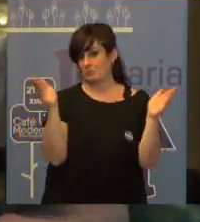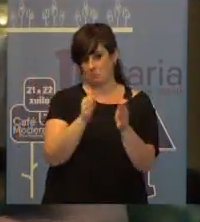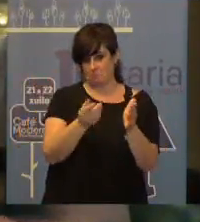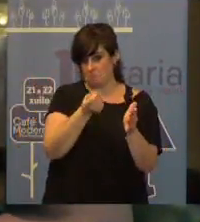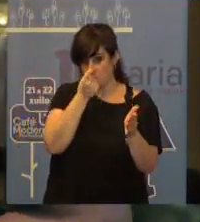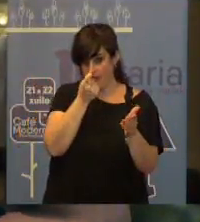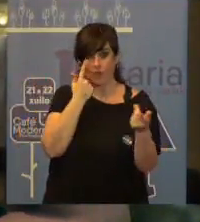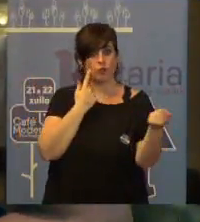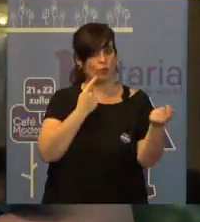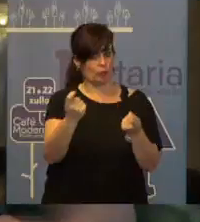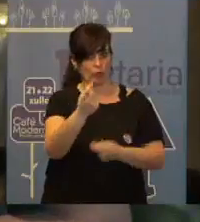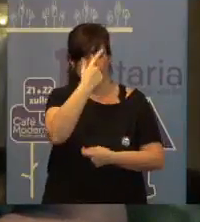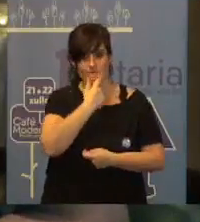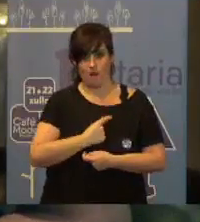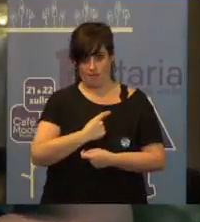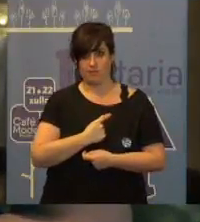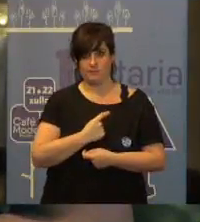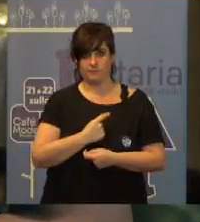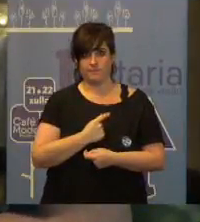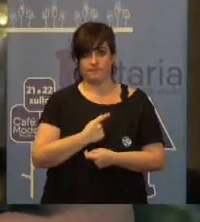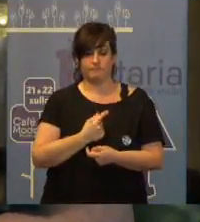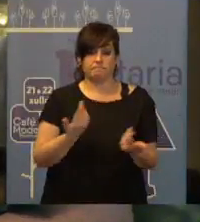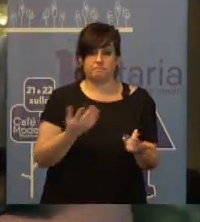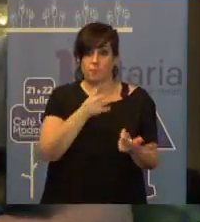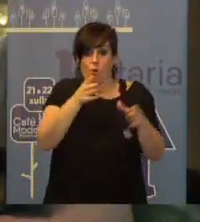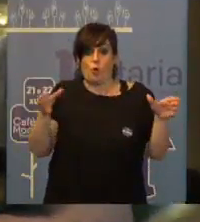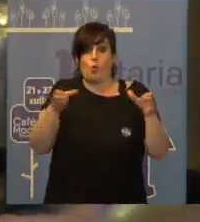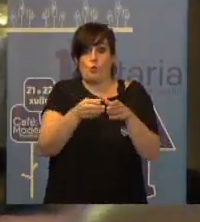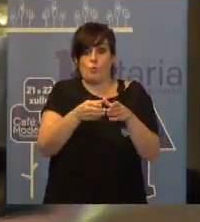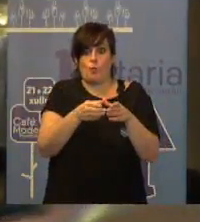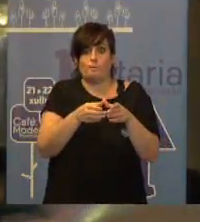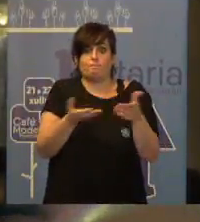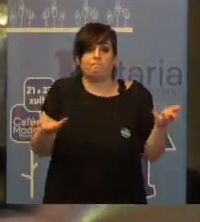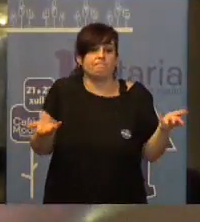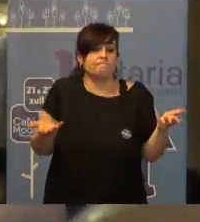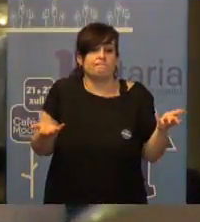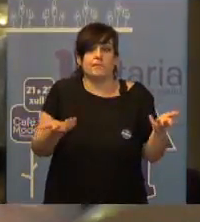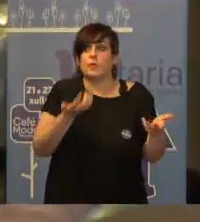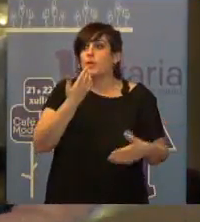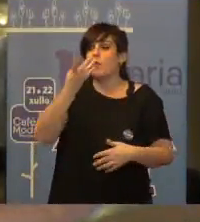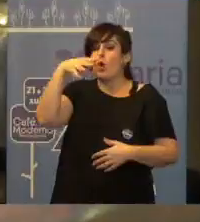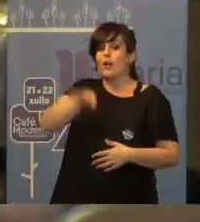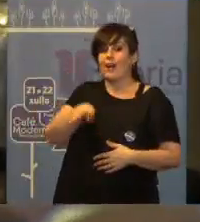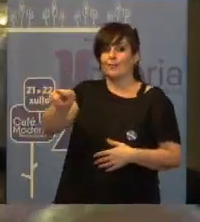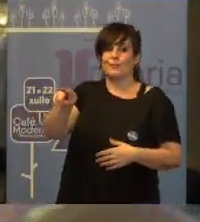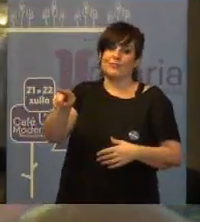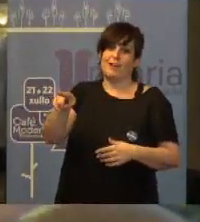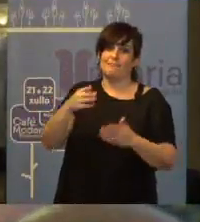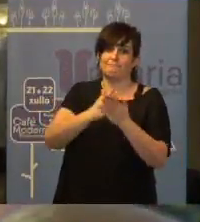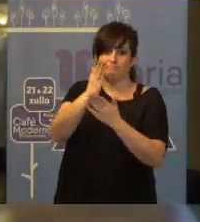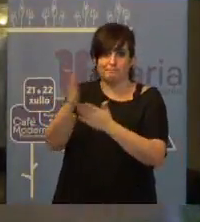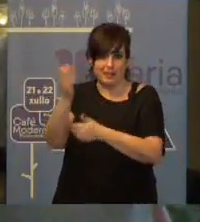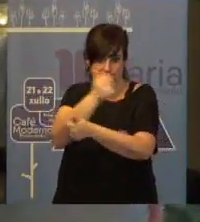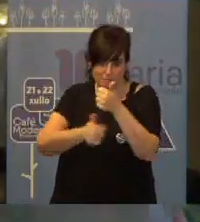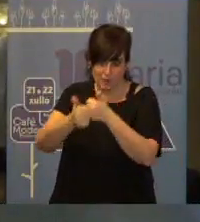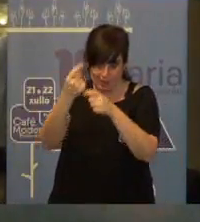máis controlable do que España, tomando o seu conxunto. En Cataluña hai máis pluralidade de medios e, por suposto, está o